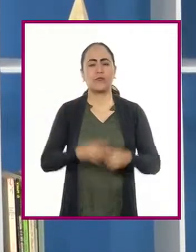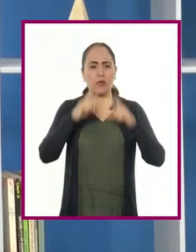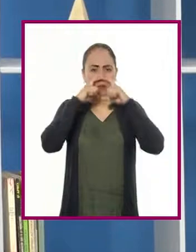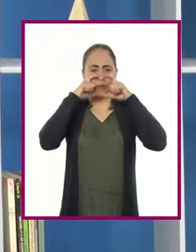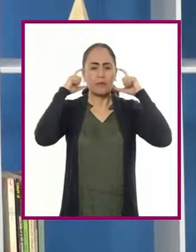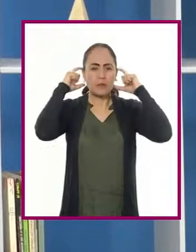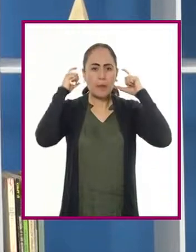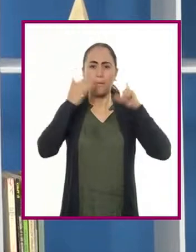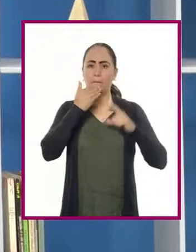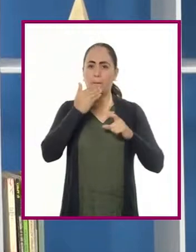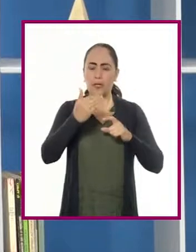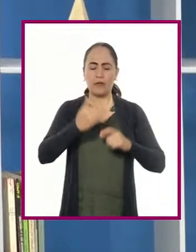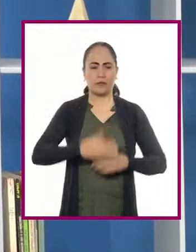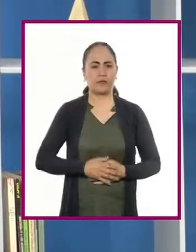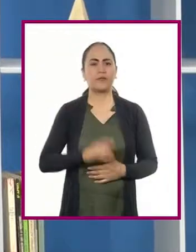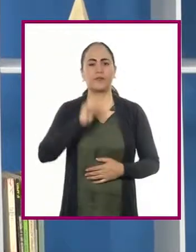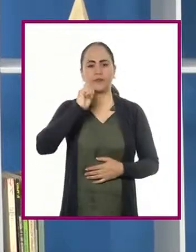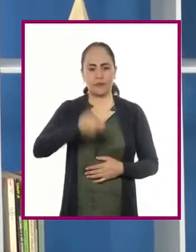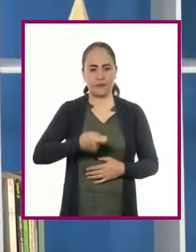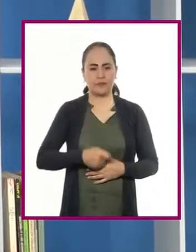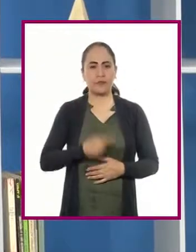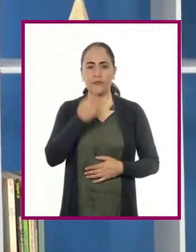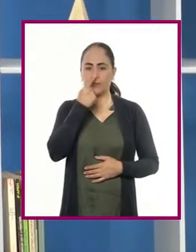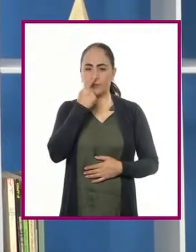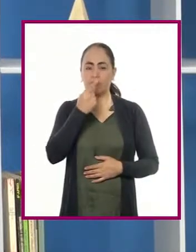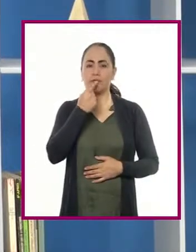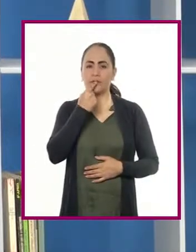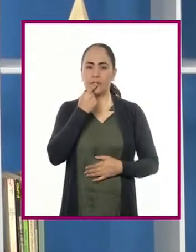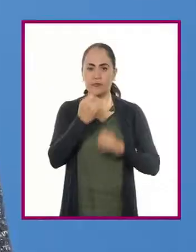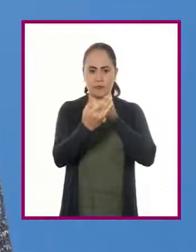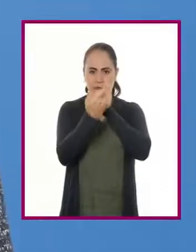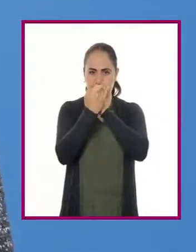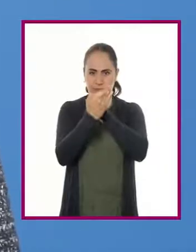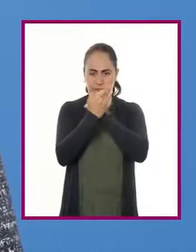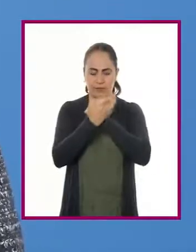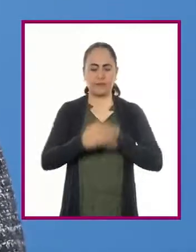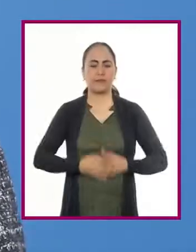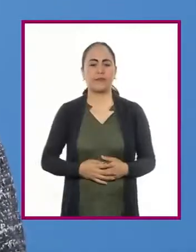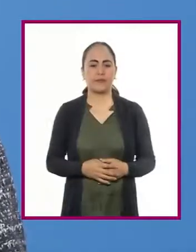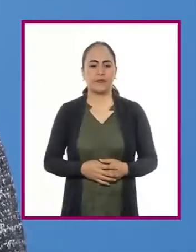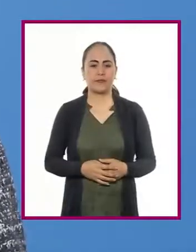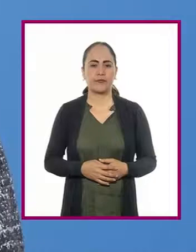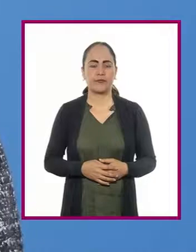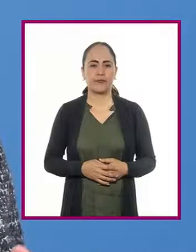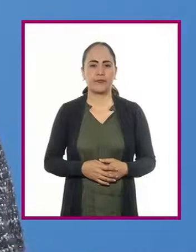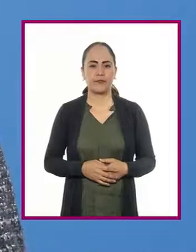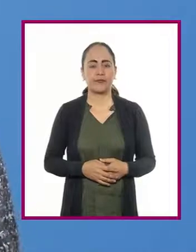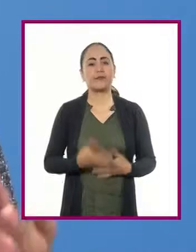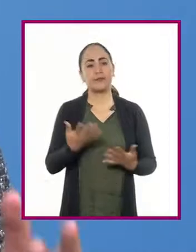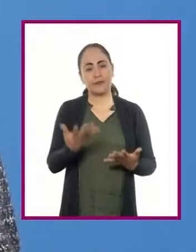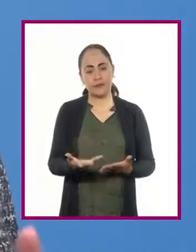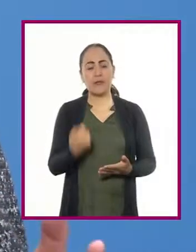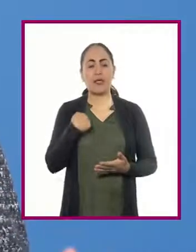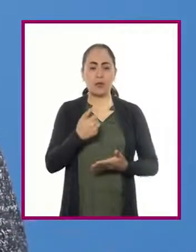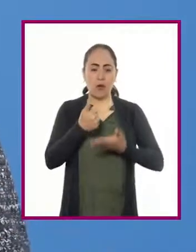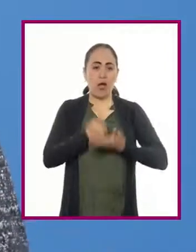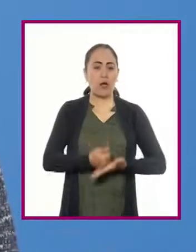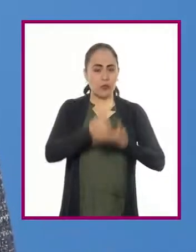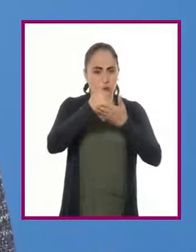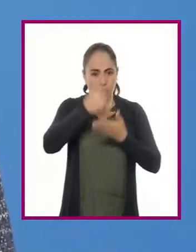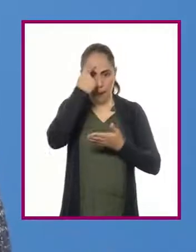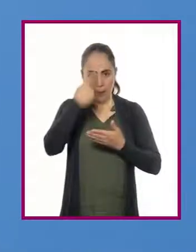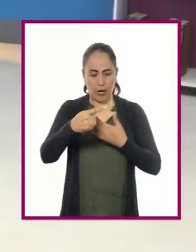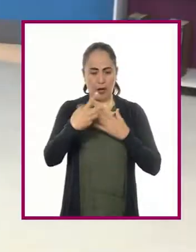cubrebocas correctamente, es decir, protegiendo nariz y boca. De esta forma, contribuimos a prevenir el